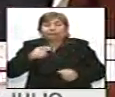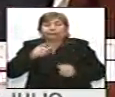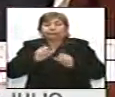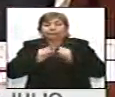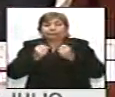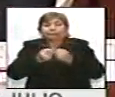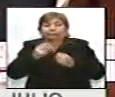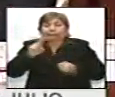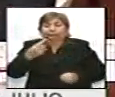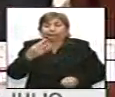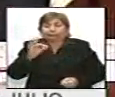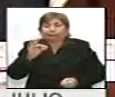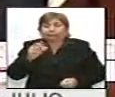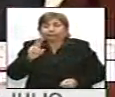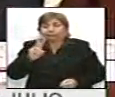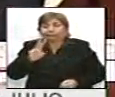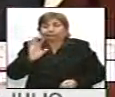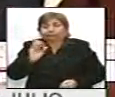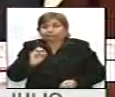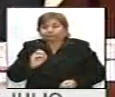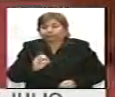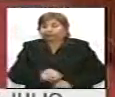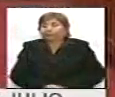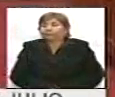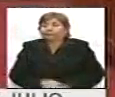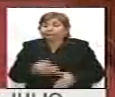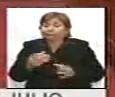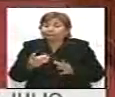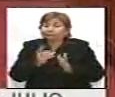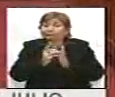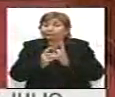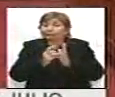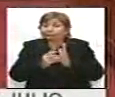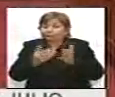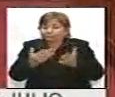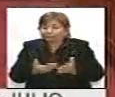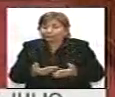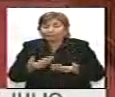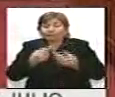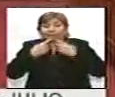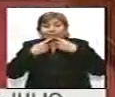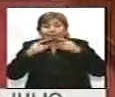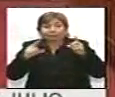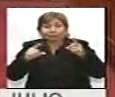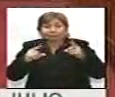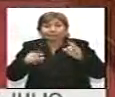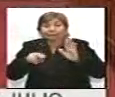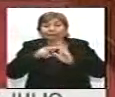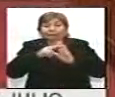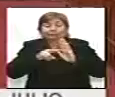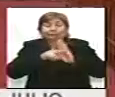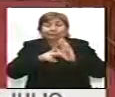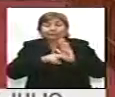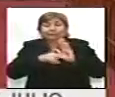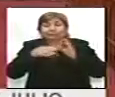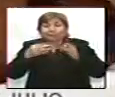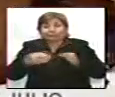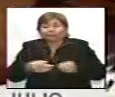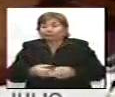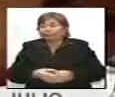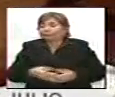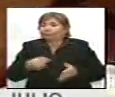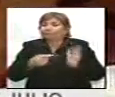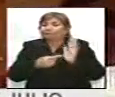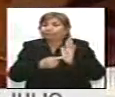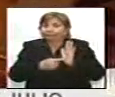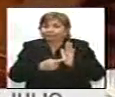sesiones 2019-2020. El decreto de convocatoria fue publicado en las normas legales del Diario Oficial El Peruano y